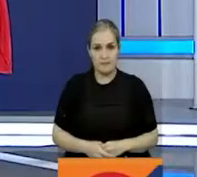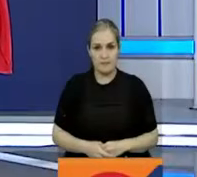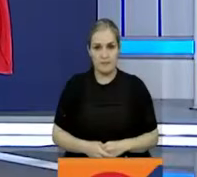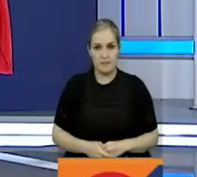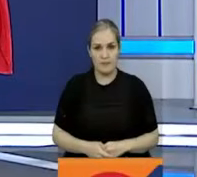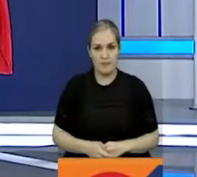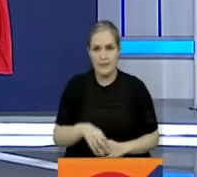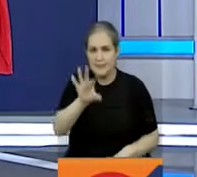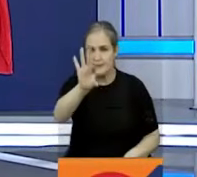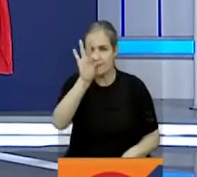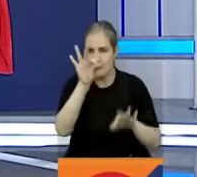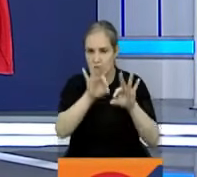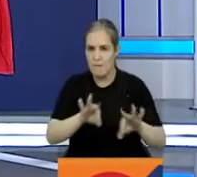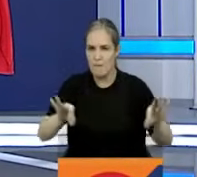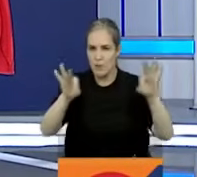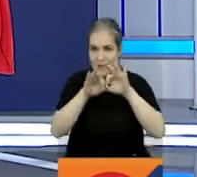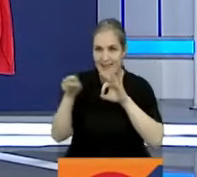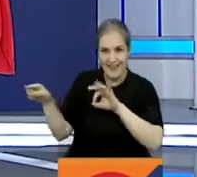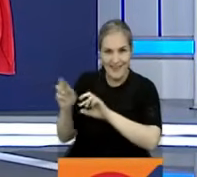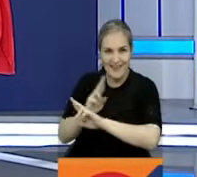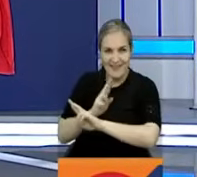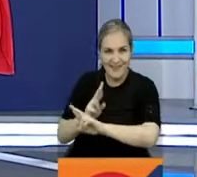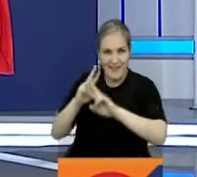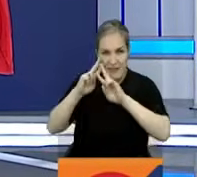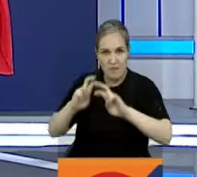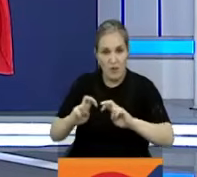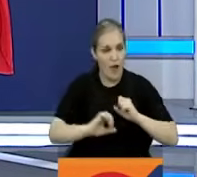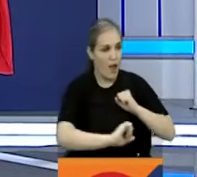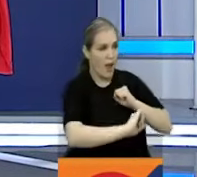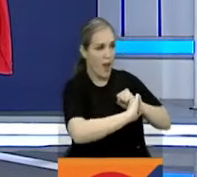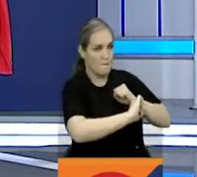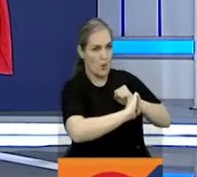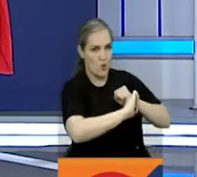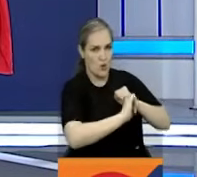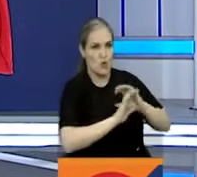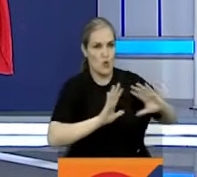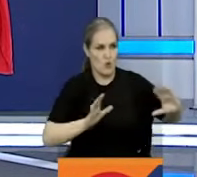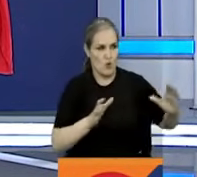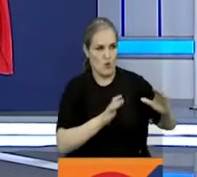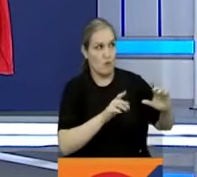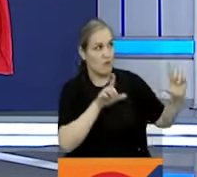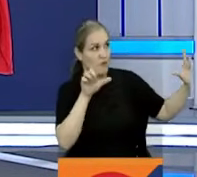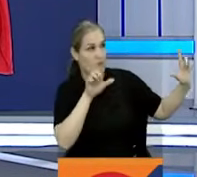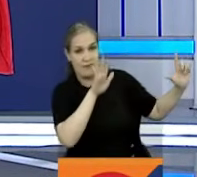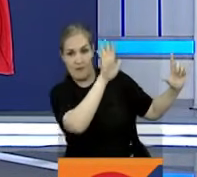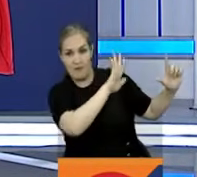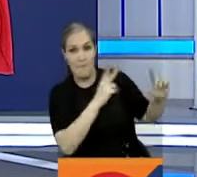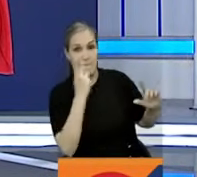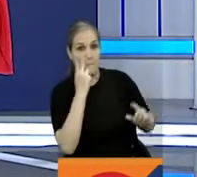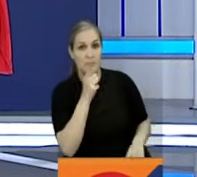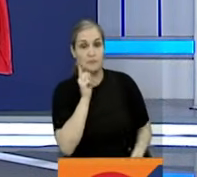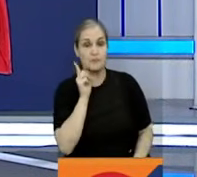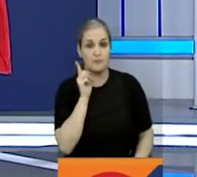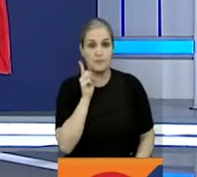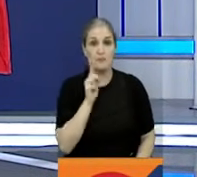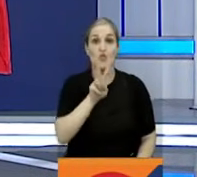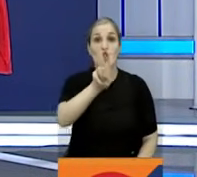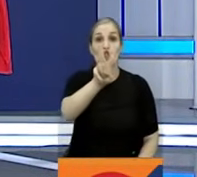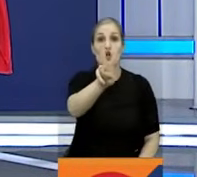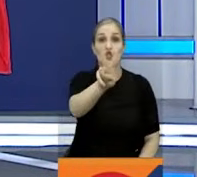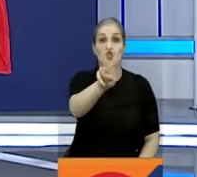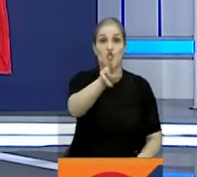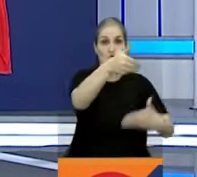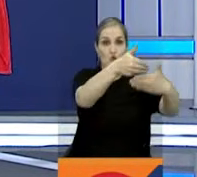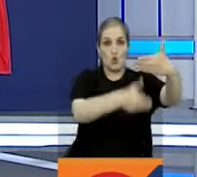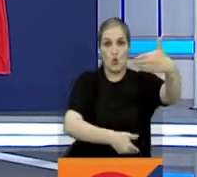Veamos un detalle importante de esta investigación con apoyo de nuestra pantalla. Son 2 documentos los que revelan la revista Raya